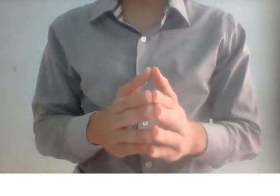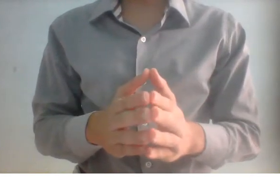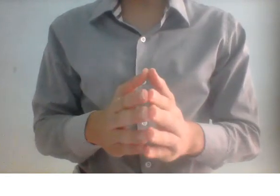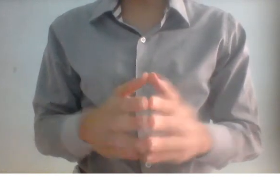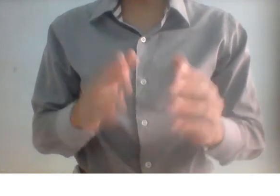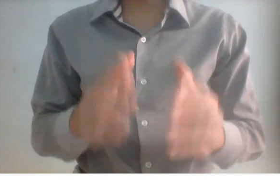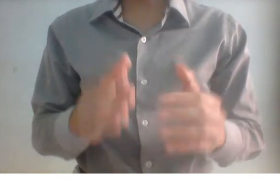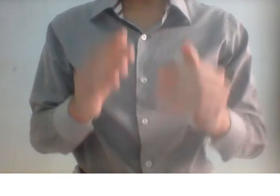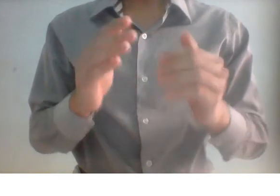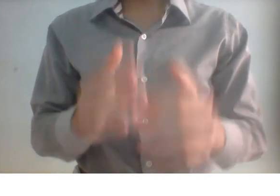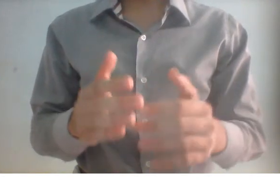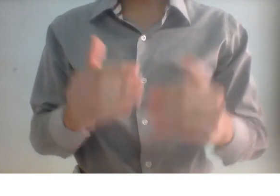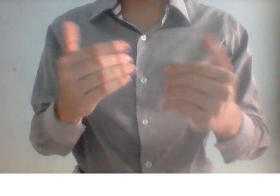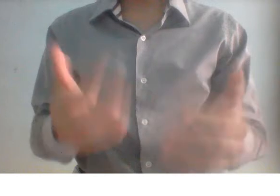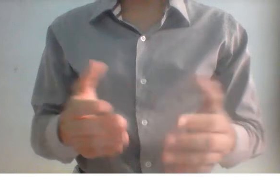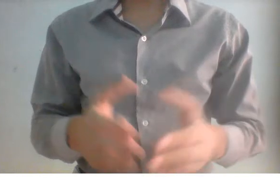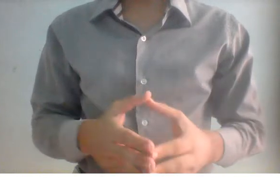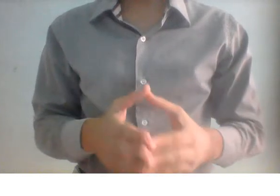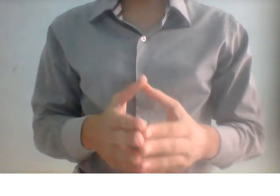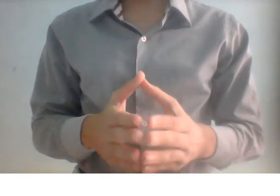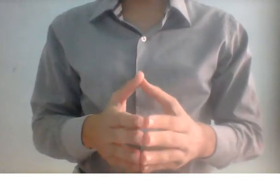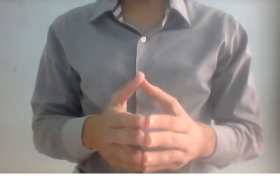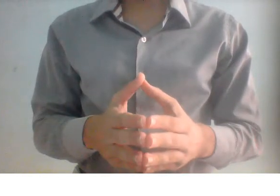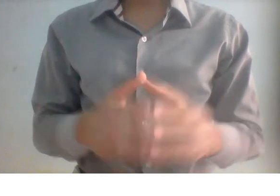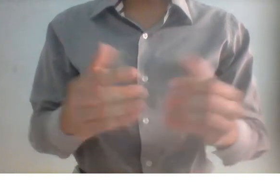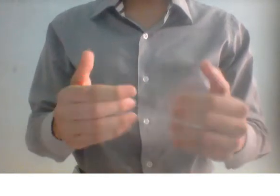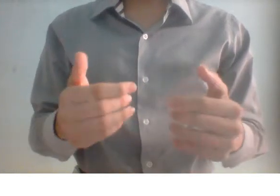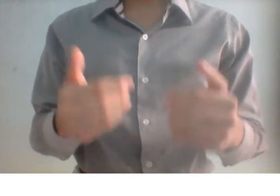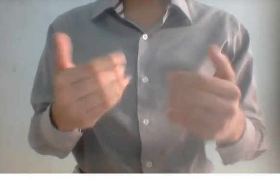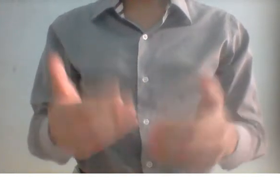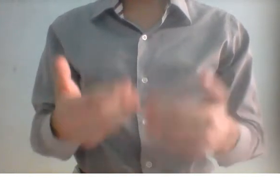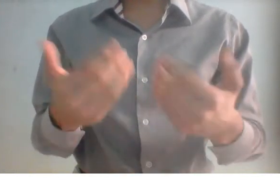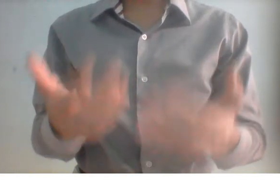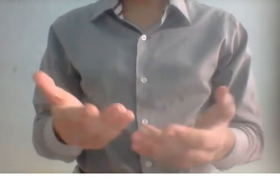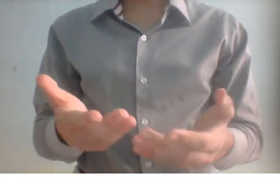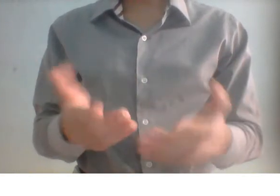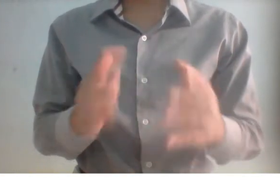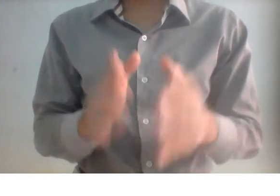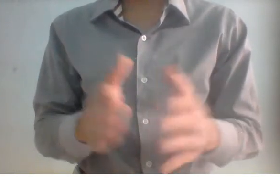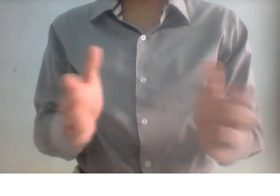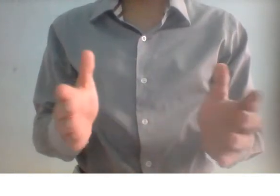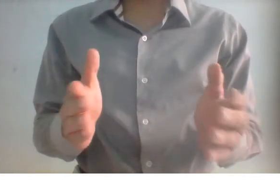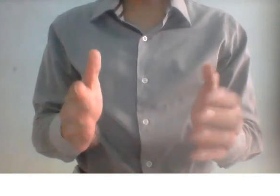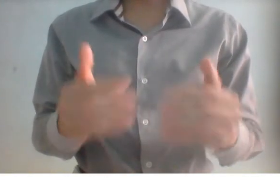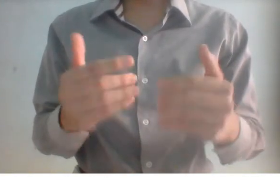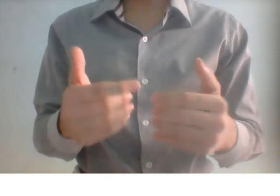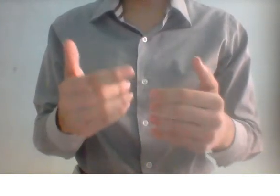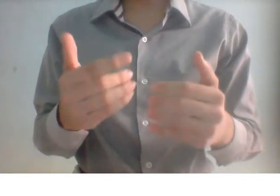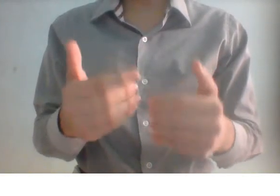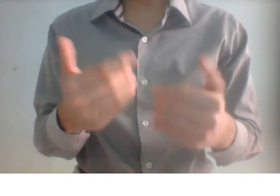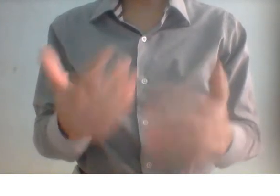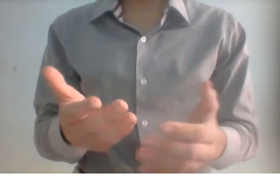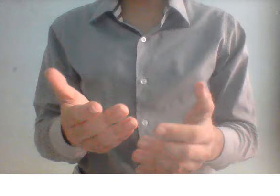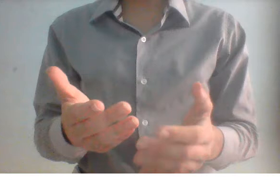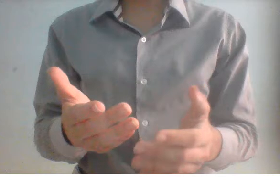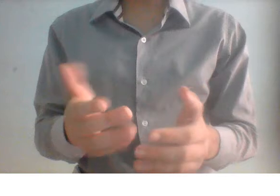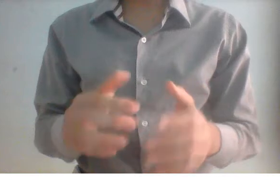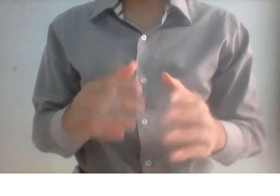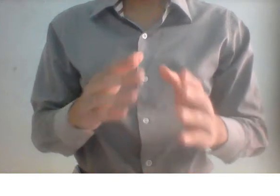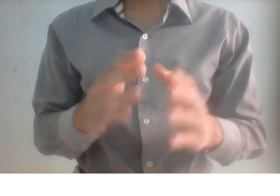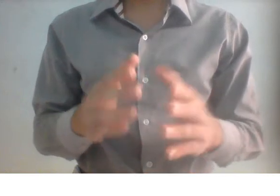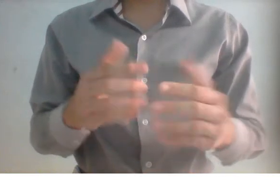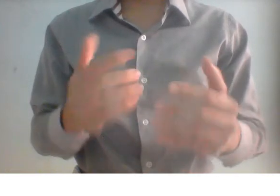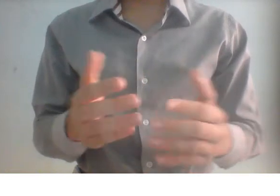está haciendo, decir, ok, vamos a dejarle suministrar etano si es que no llegamos a un acuerdo, porque hay que destacar algo: el actual gobierno